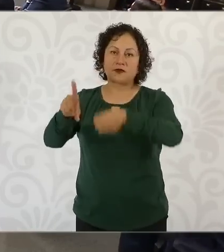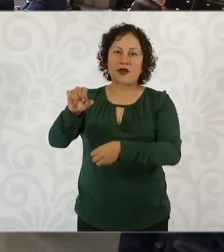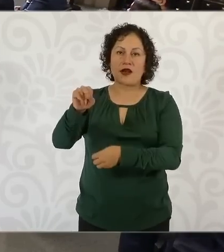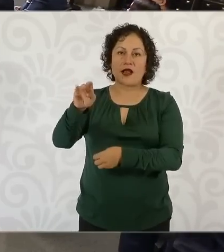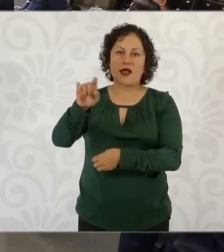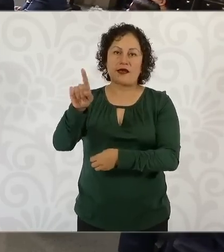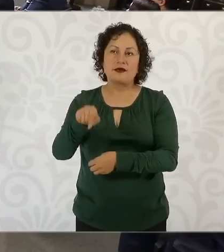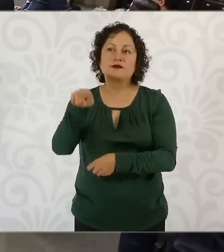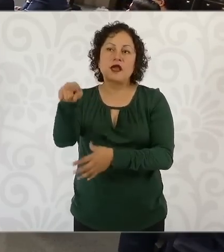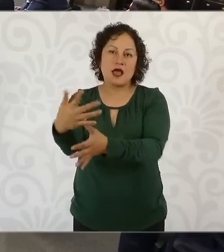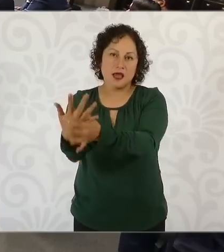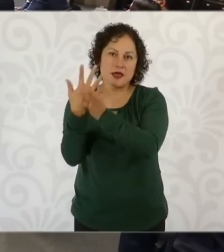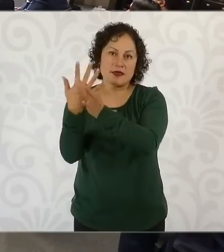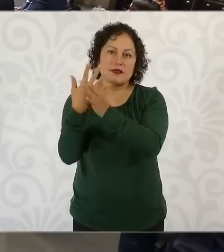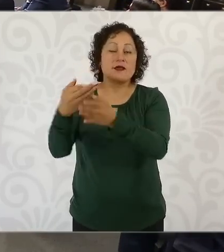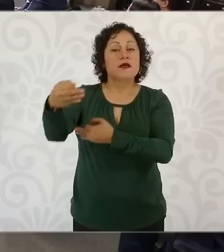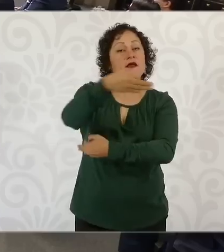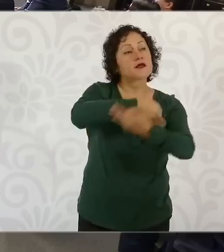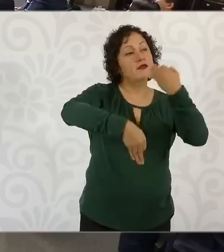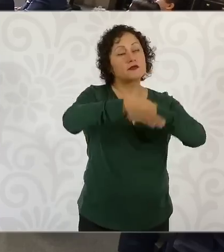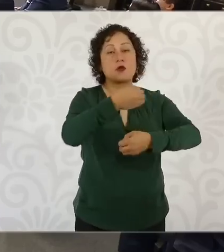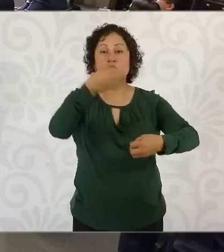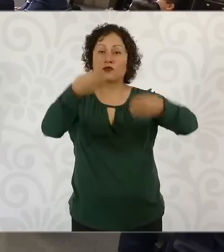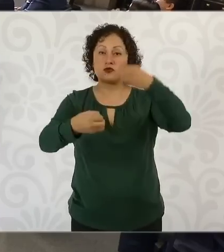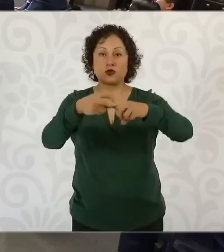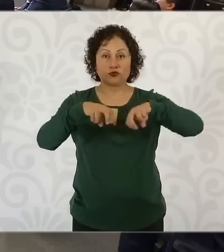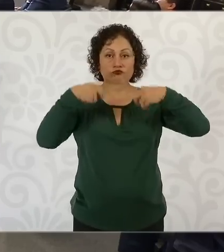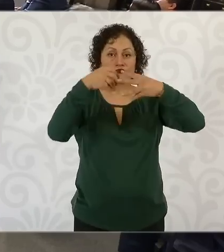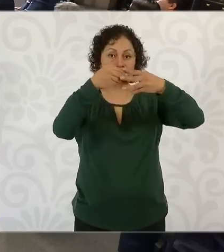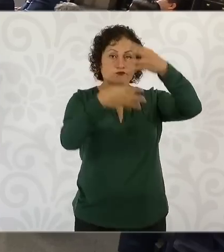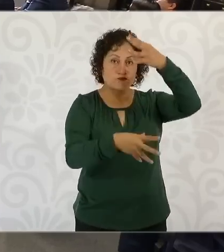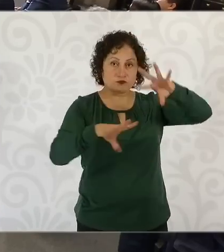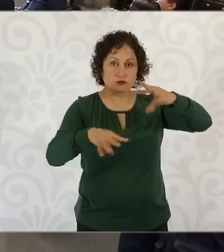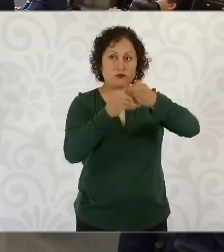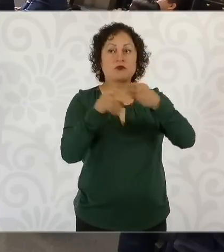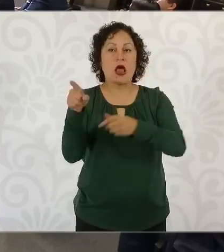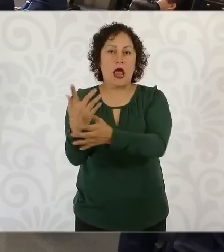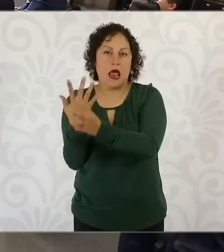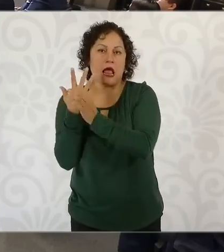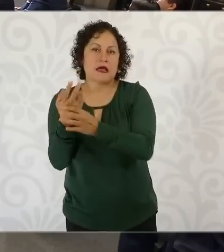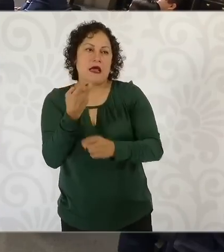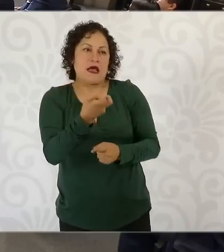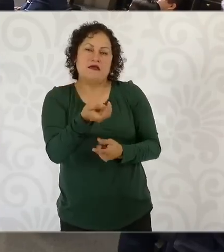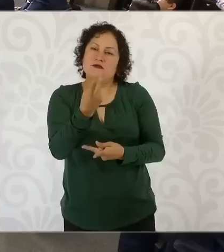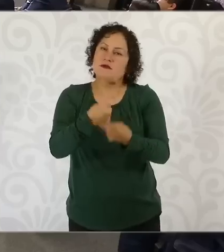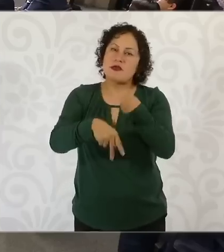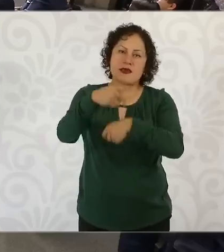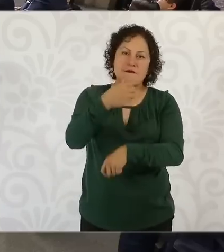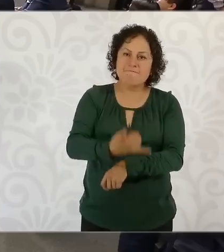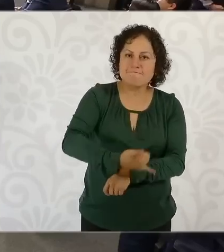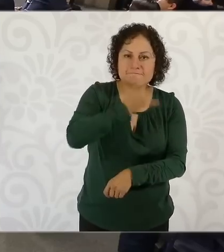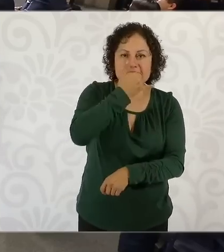que la elección de la totalidad de jueces y magistrados es un elemento, lo dice tal cual, distorsionante grave en la impartición de justicia.